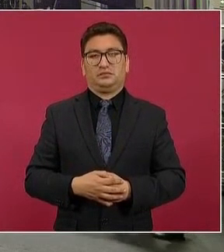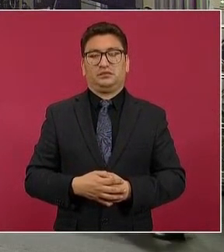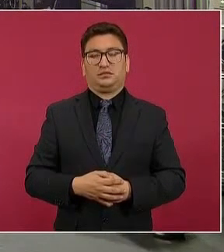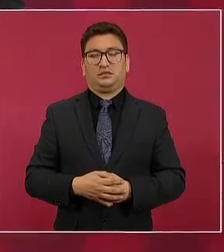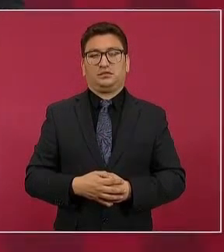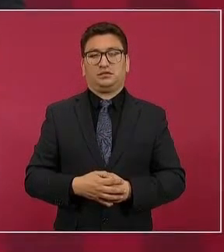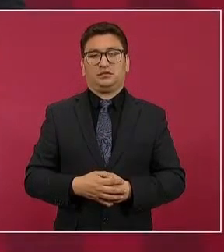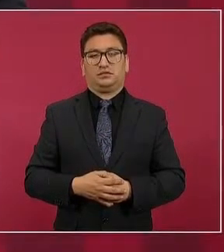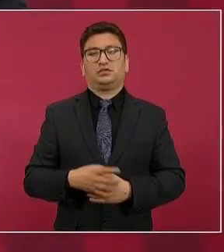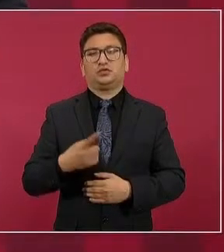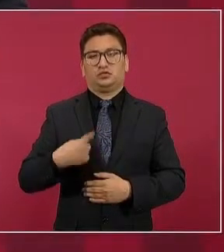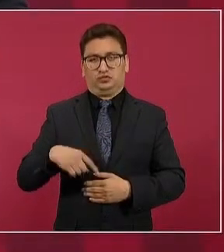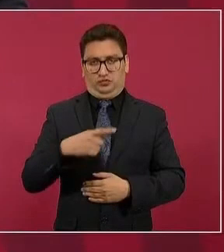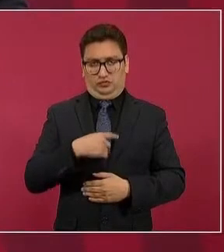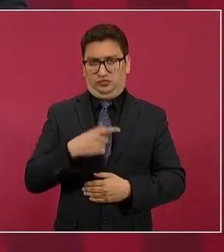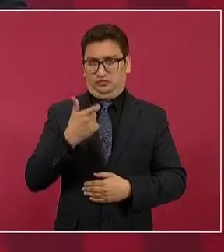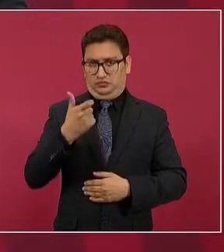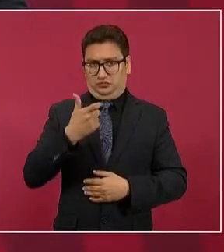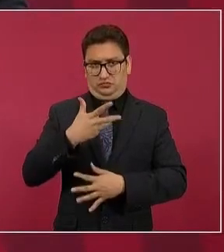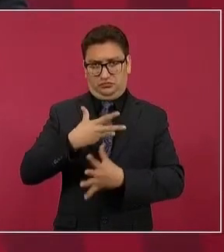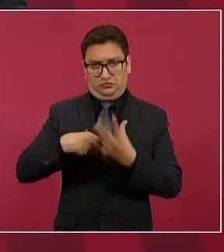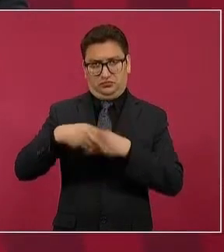manteniendo los ingresos